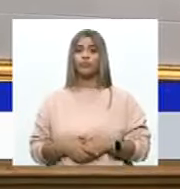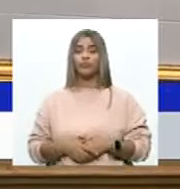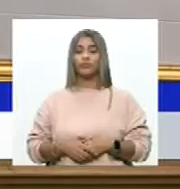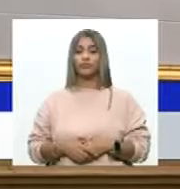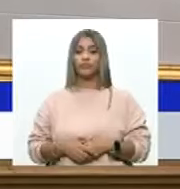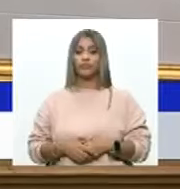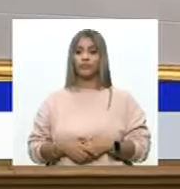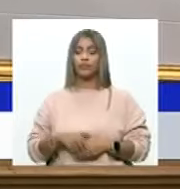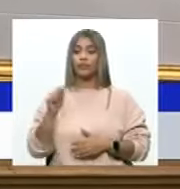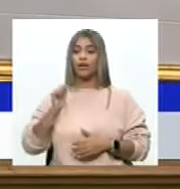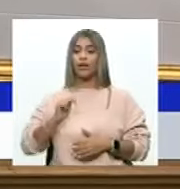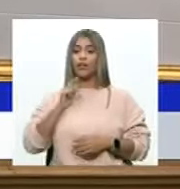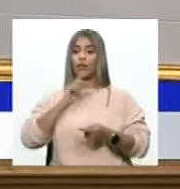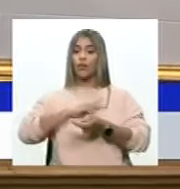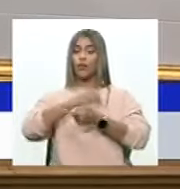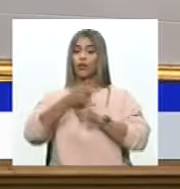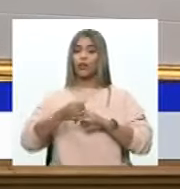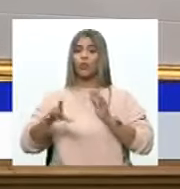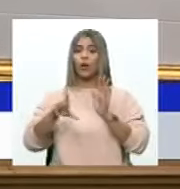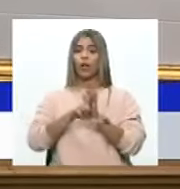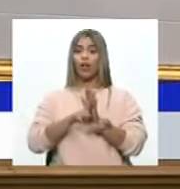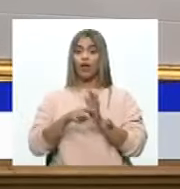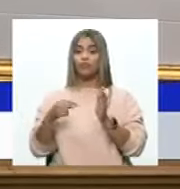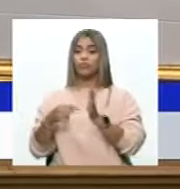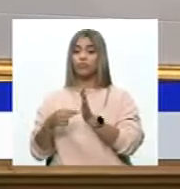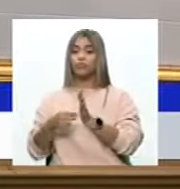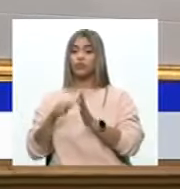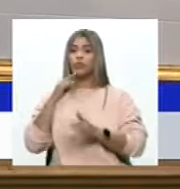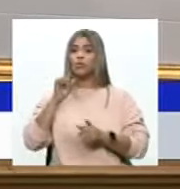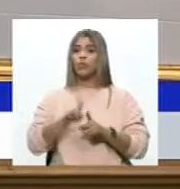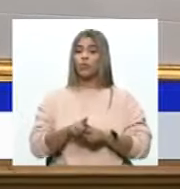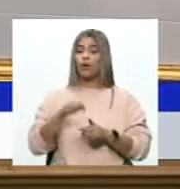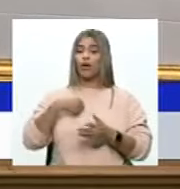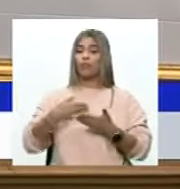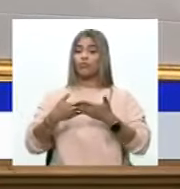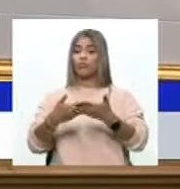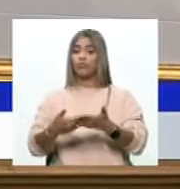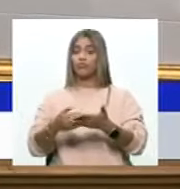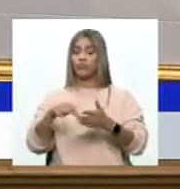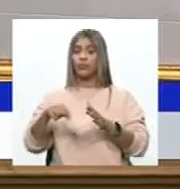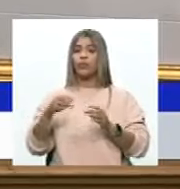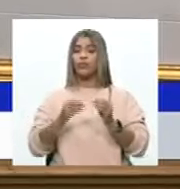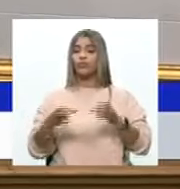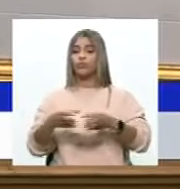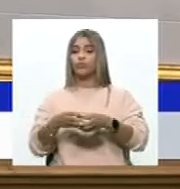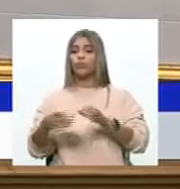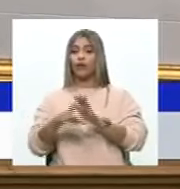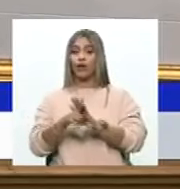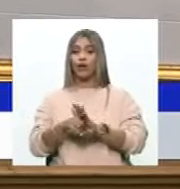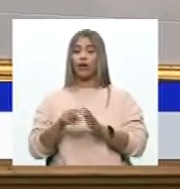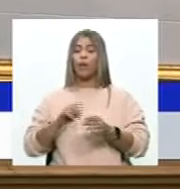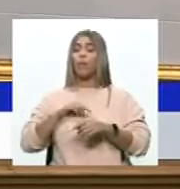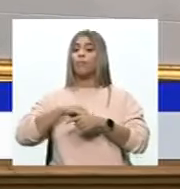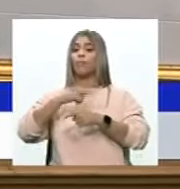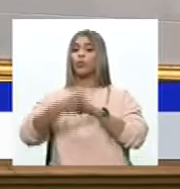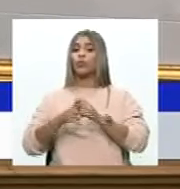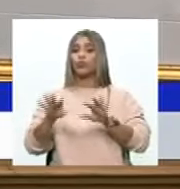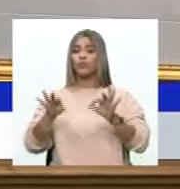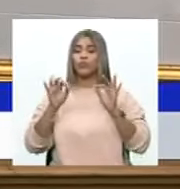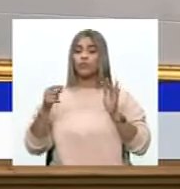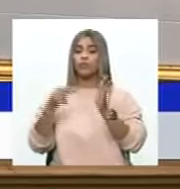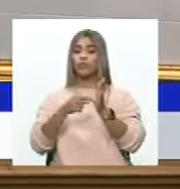de este proyecto de ley de endeudamiento presentado por el Ejecutivo Nacional, denominado Proyecto de Ley Especial de